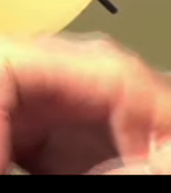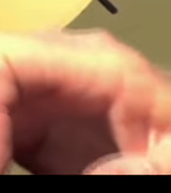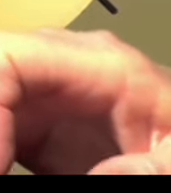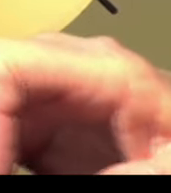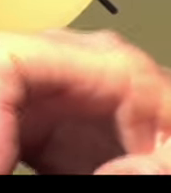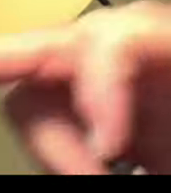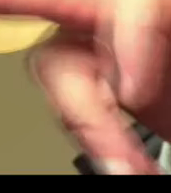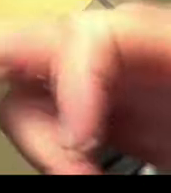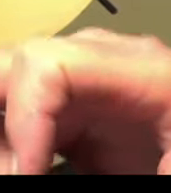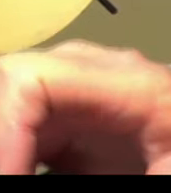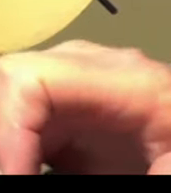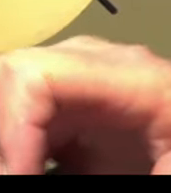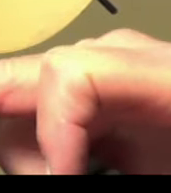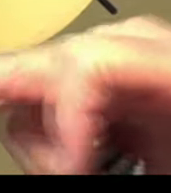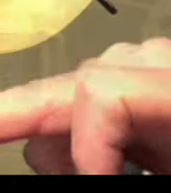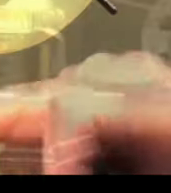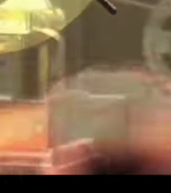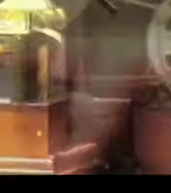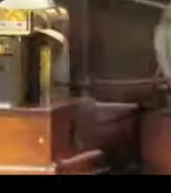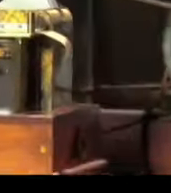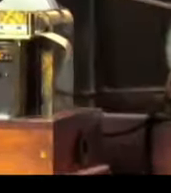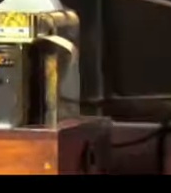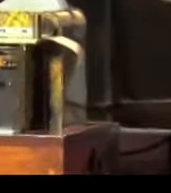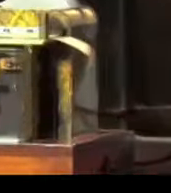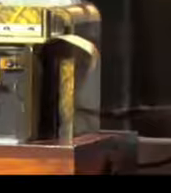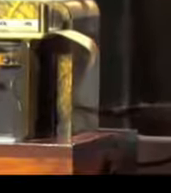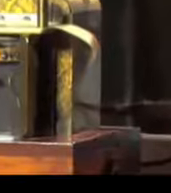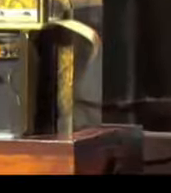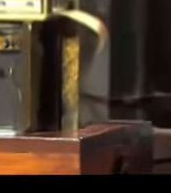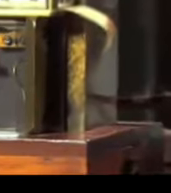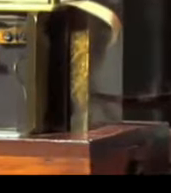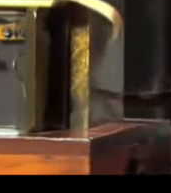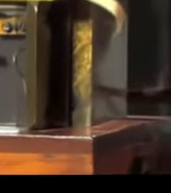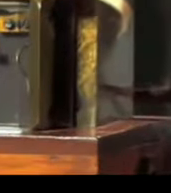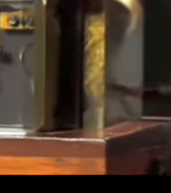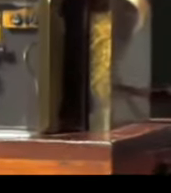escribir la señal del Morse. Y